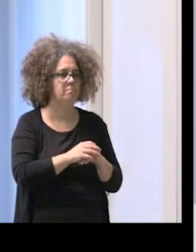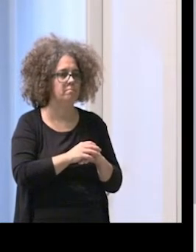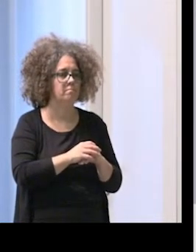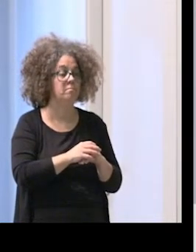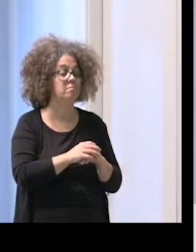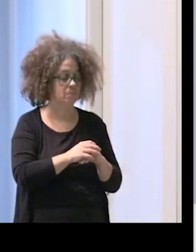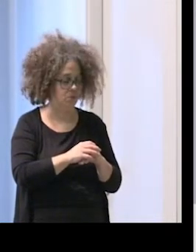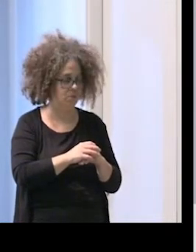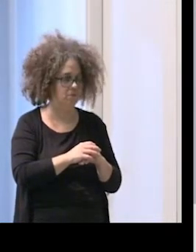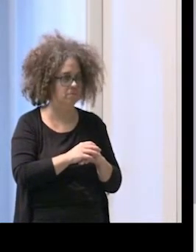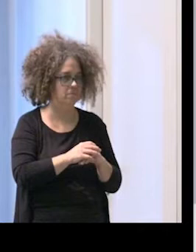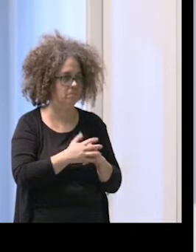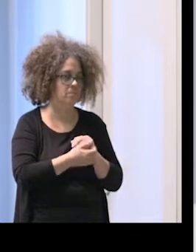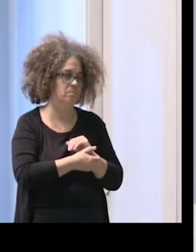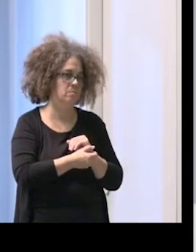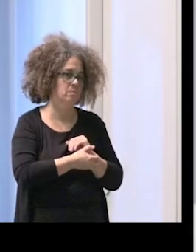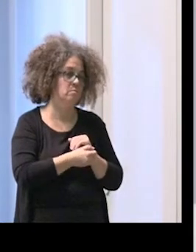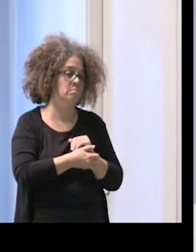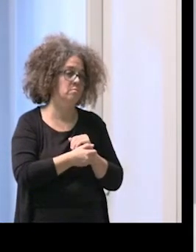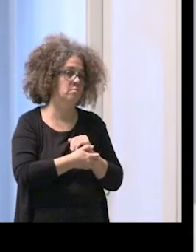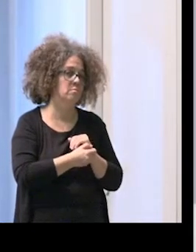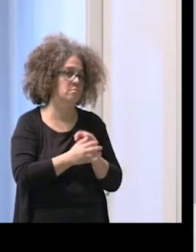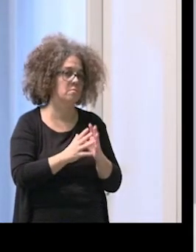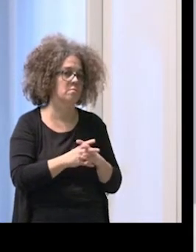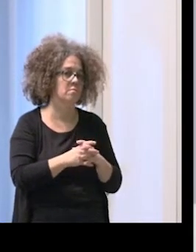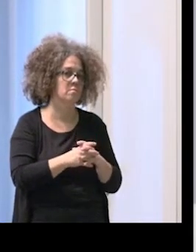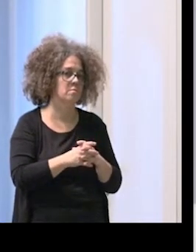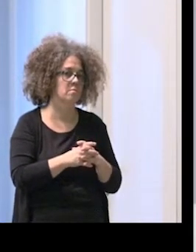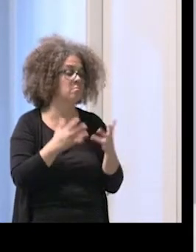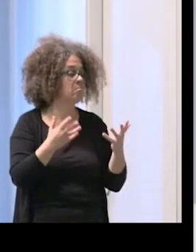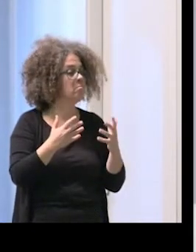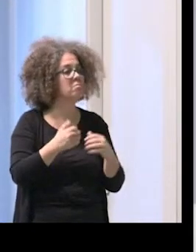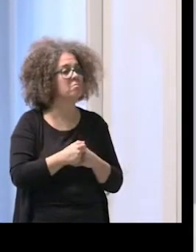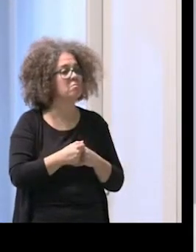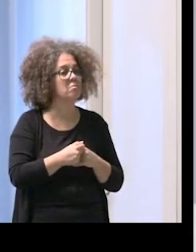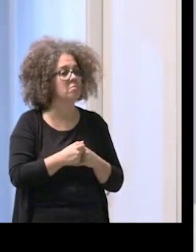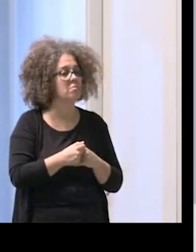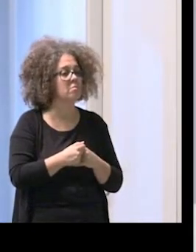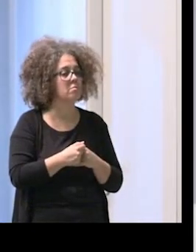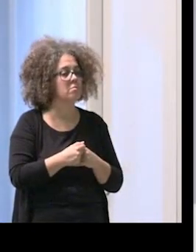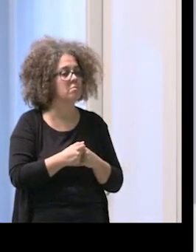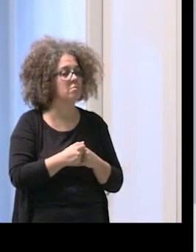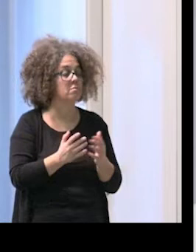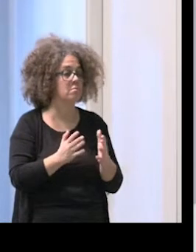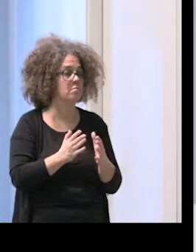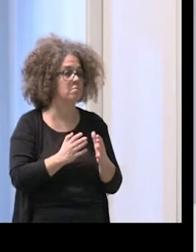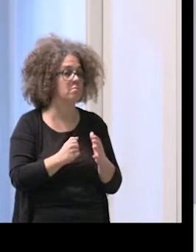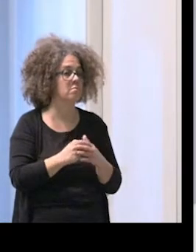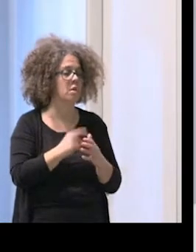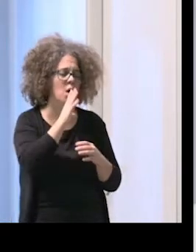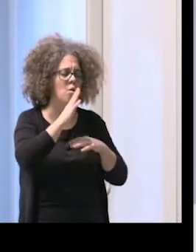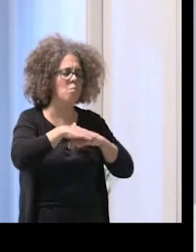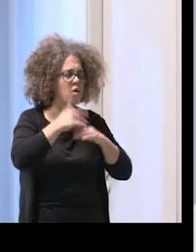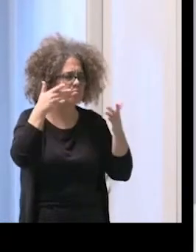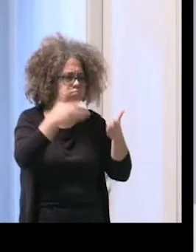Lo que hicimos entonces, bueno, tratando el porqué nos concentramos con las